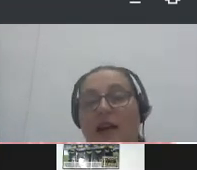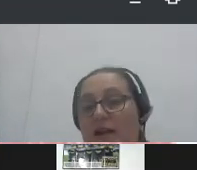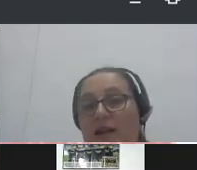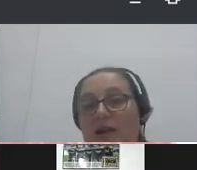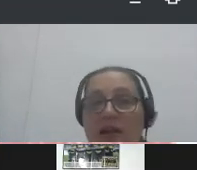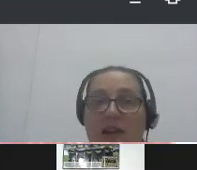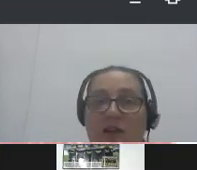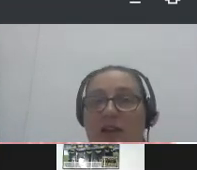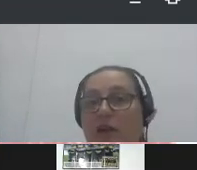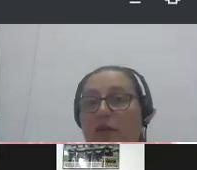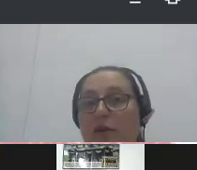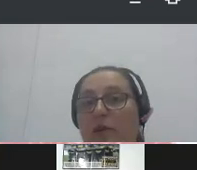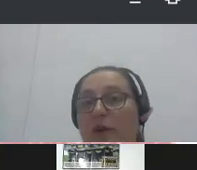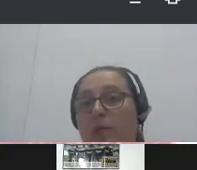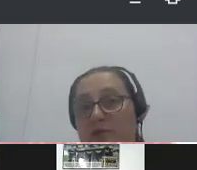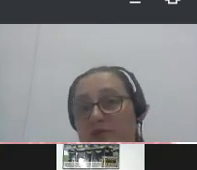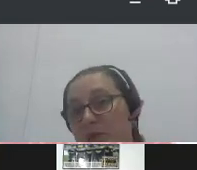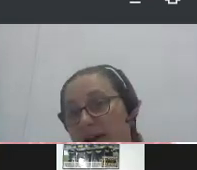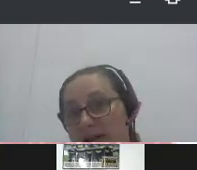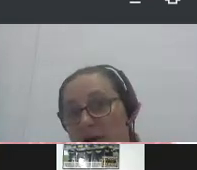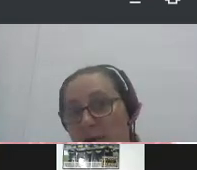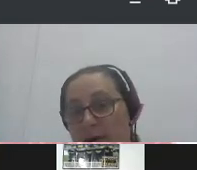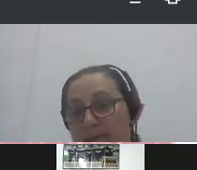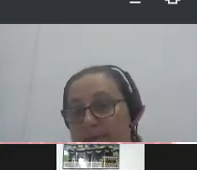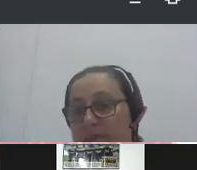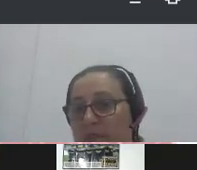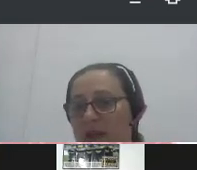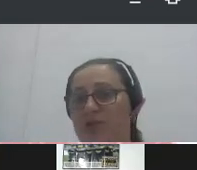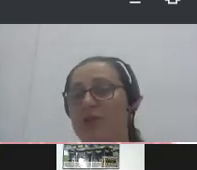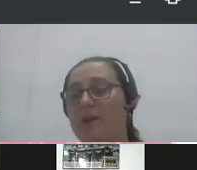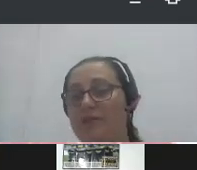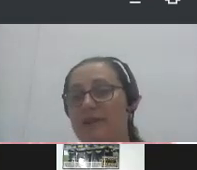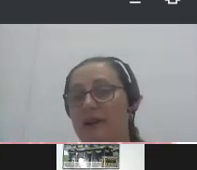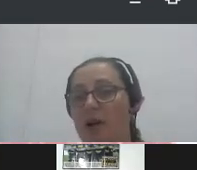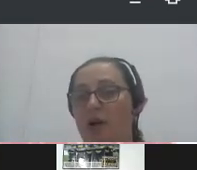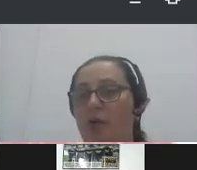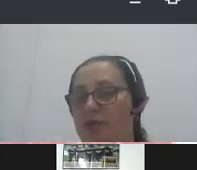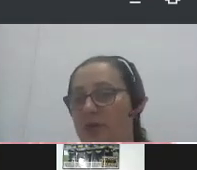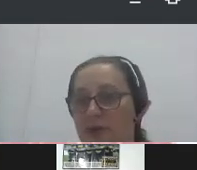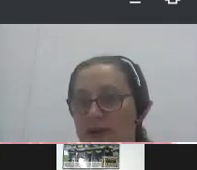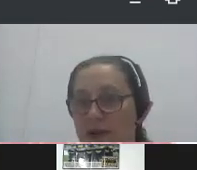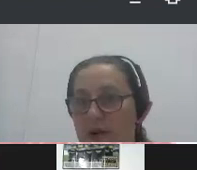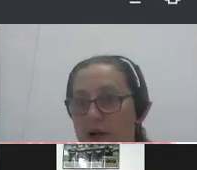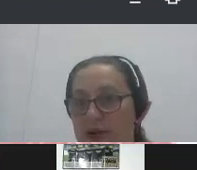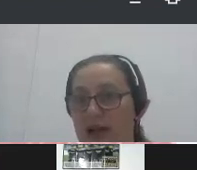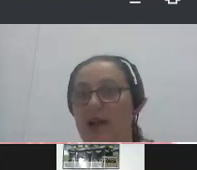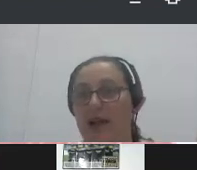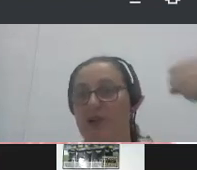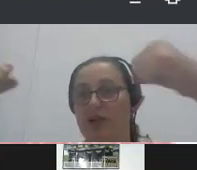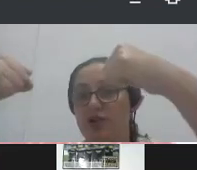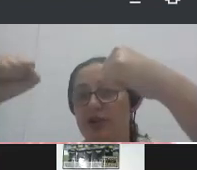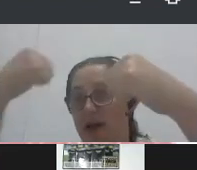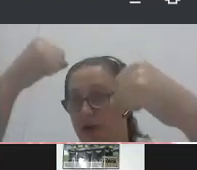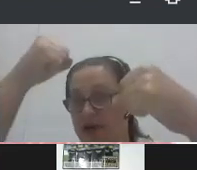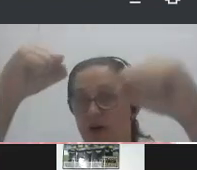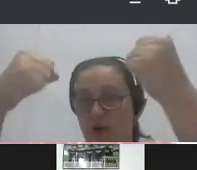que estos tejidos están conformados por células que se agrupan. Y nosotros queremos saber cómo se une una célula a otra. El